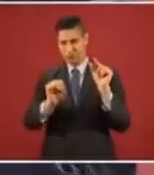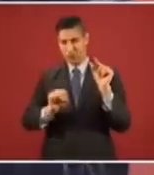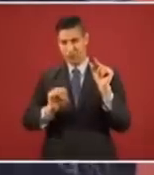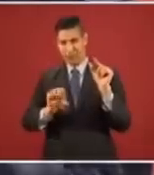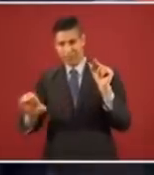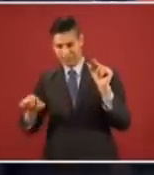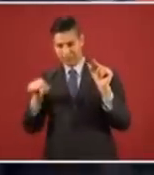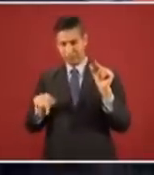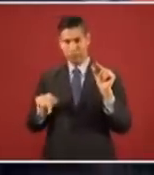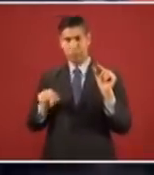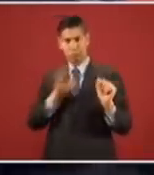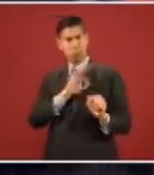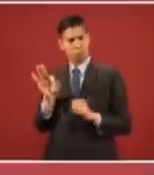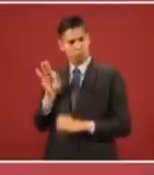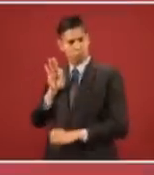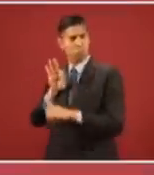vamos a poder